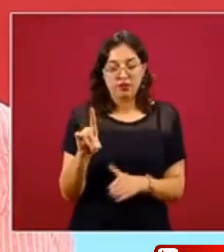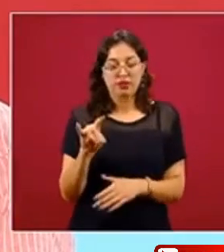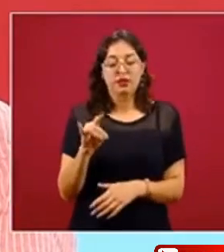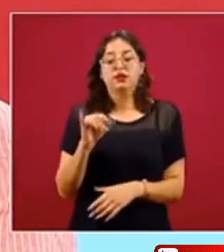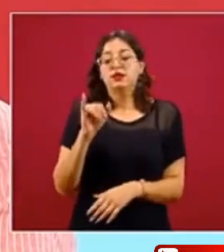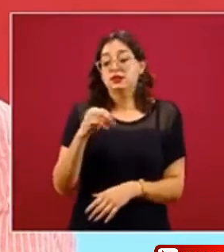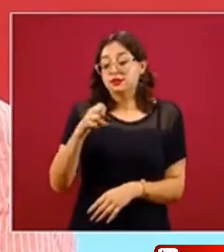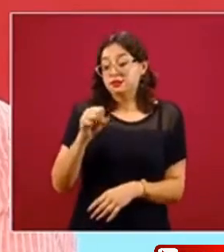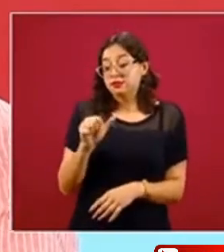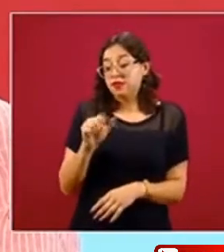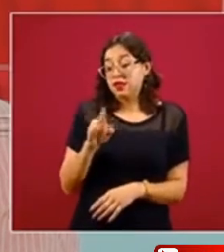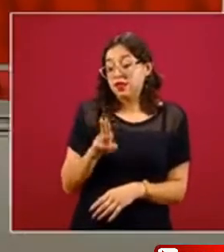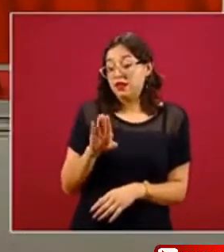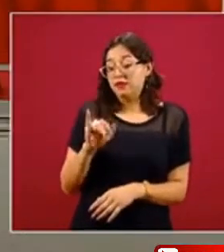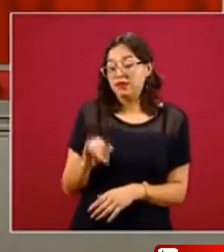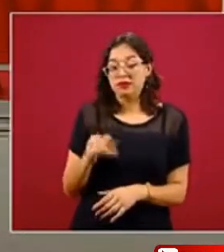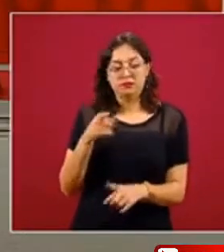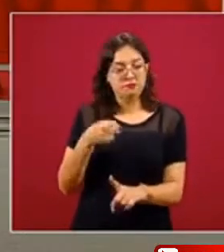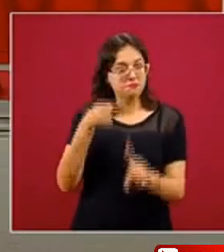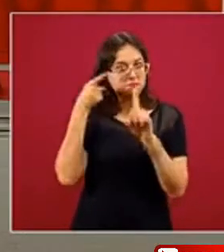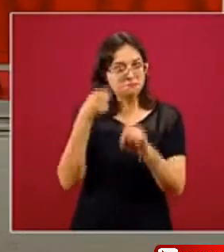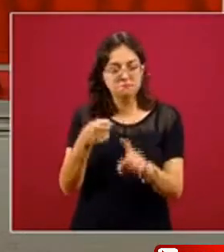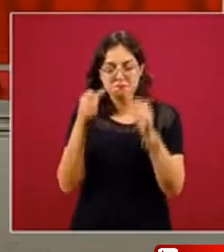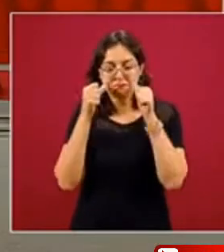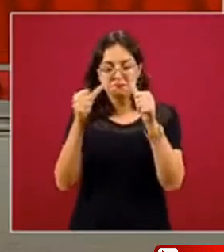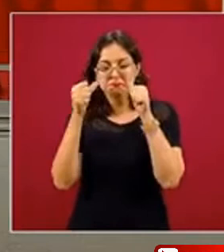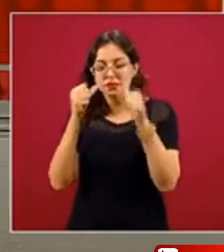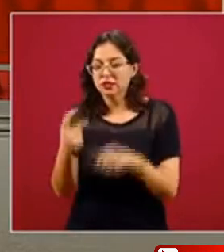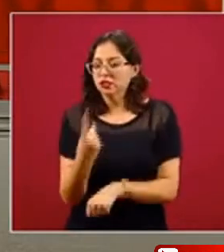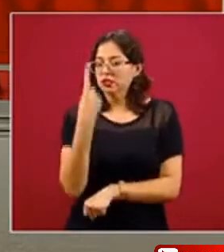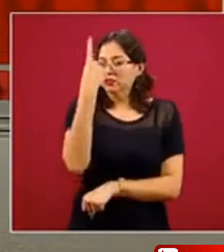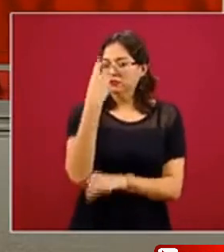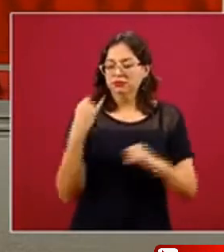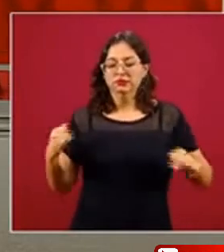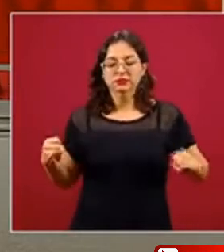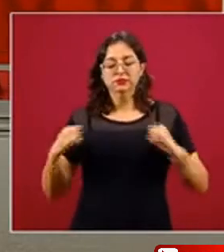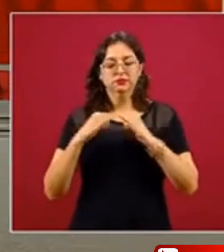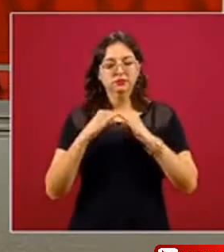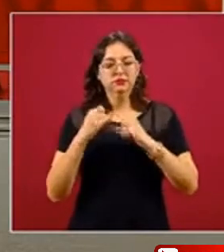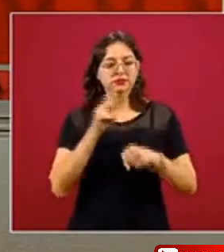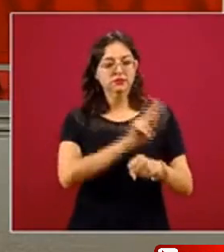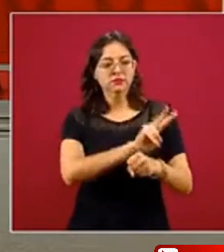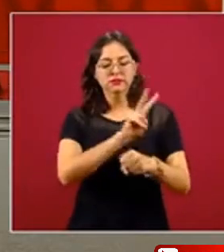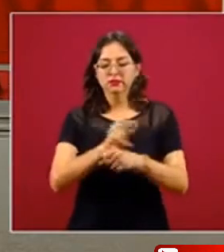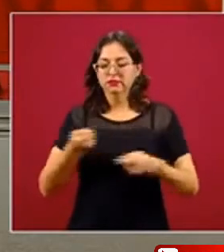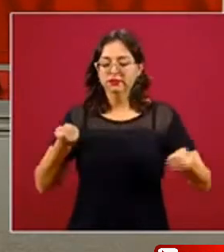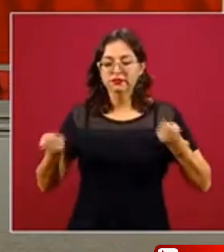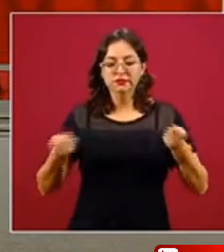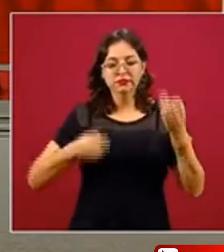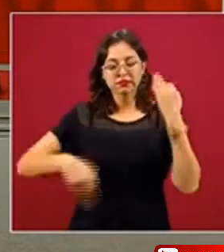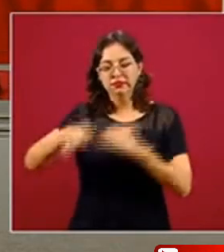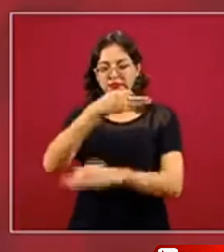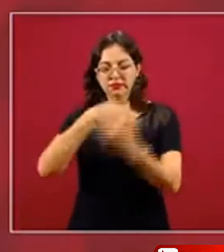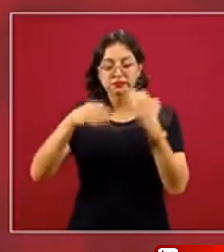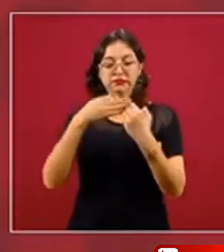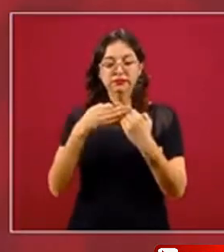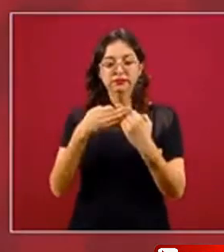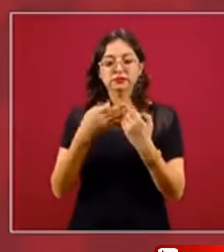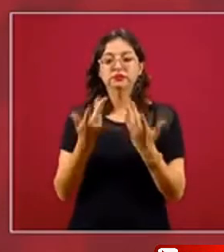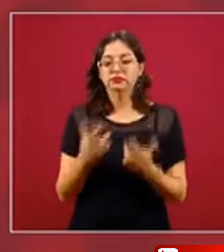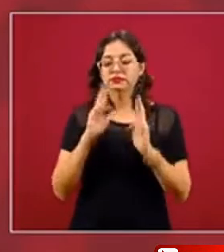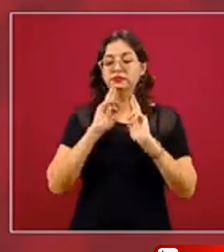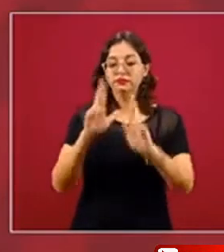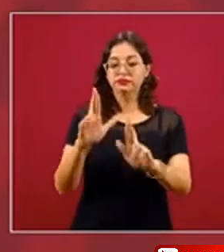clave, porque hemos tenido una sola dependencia, una sola institución que nos permite tener